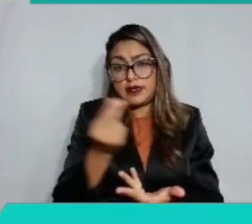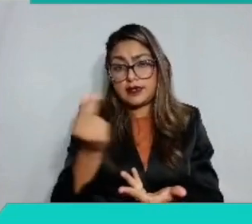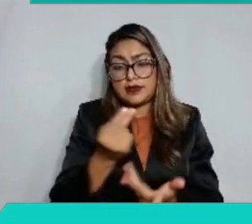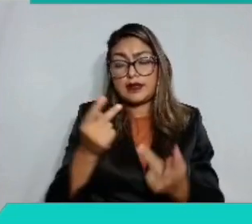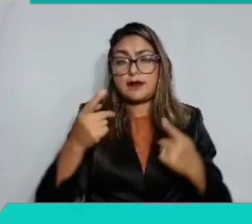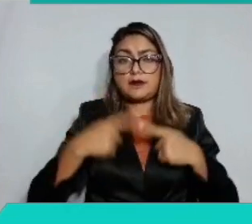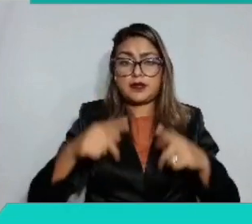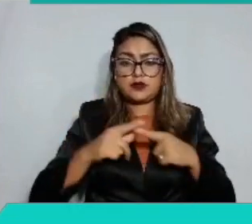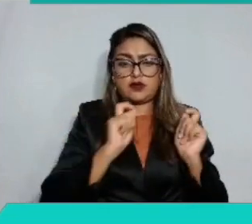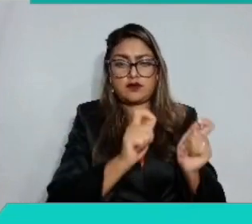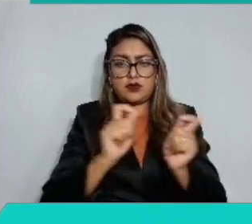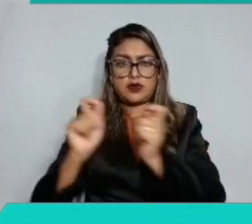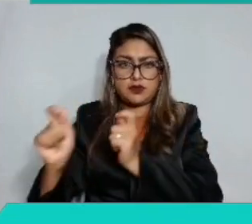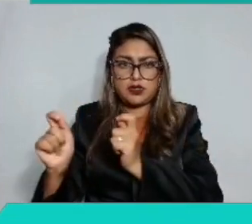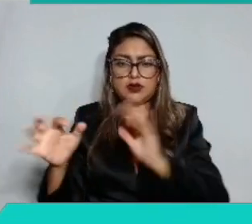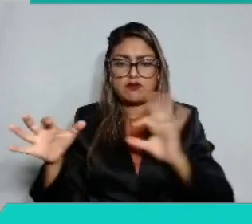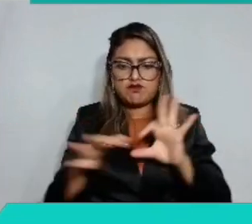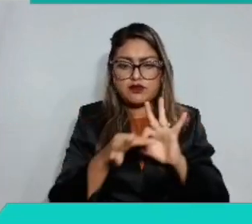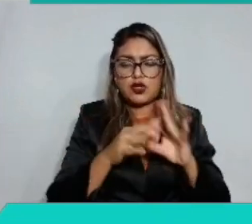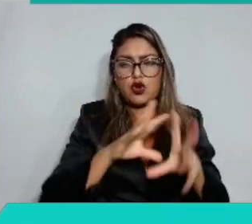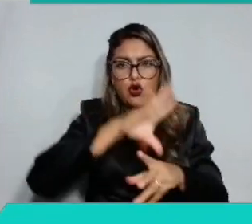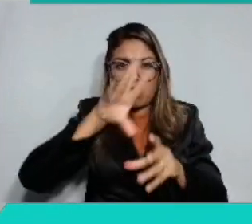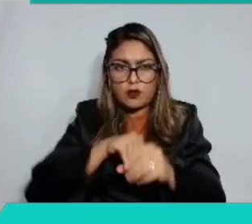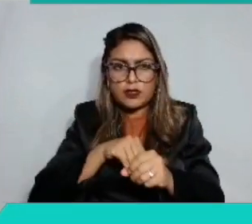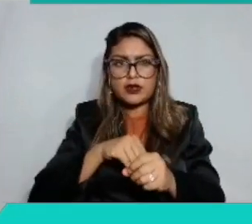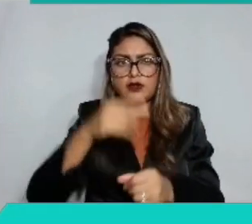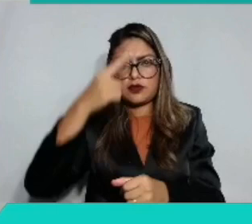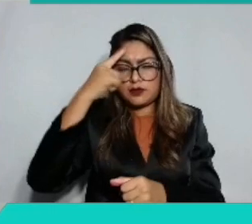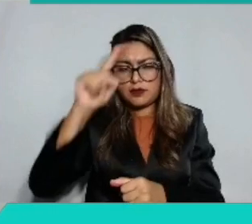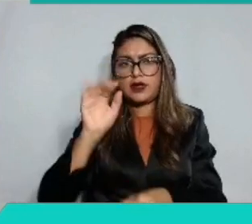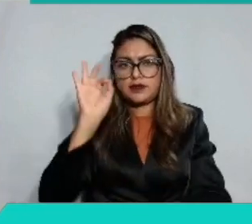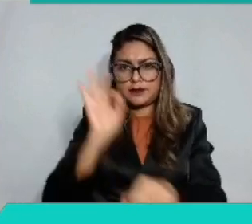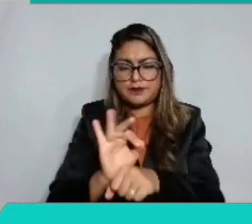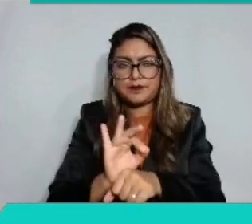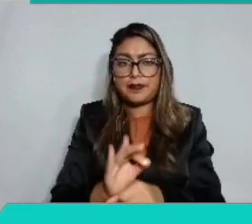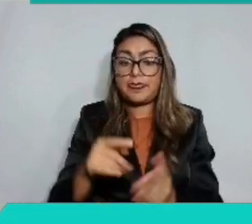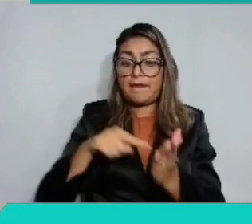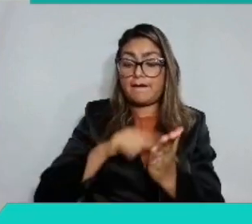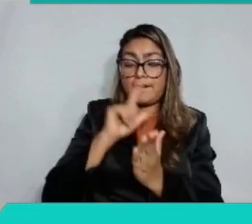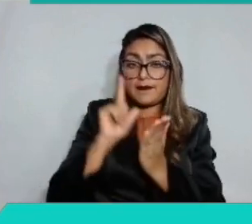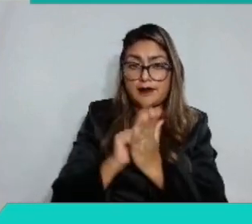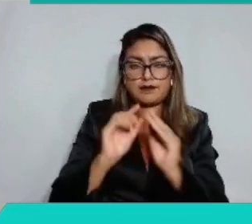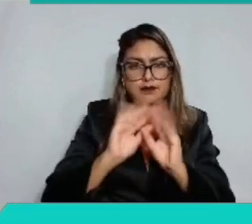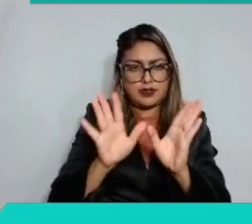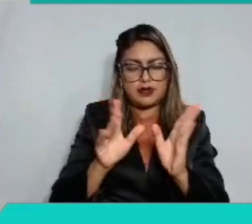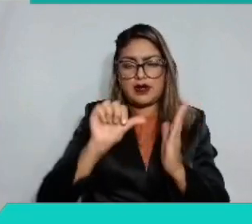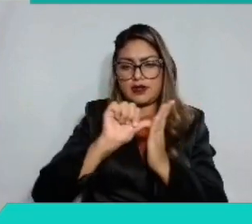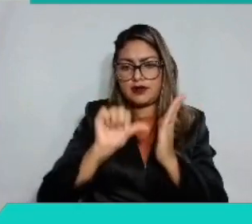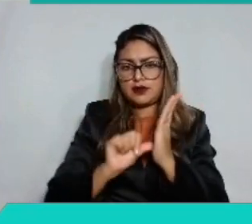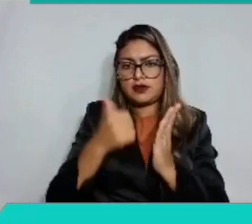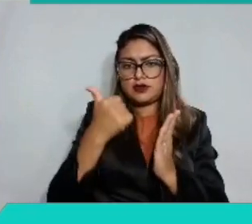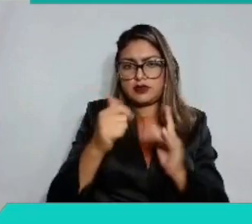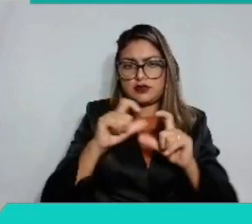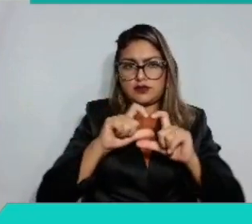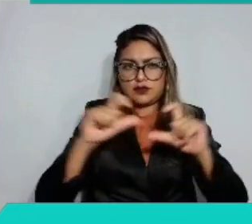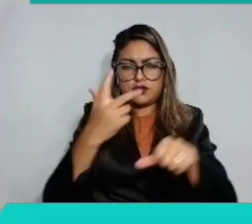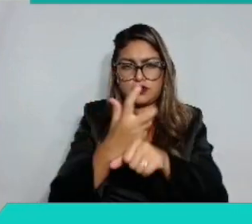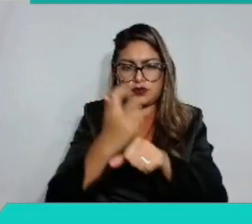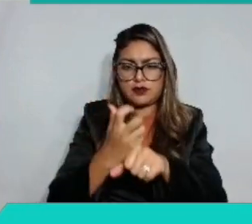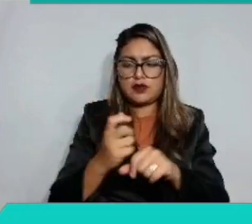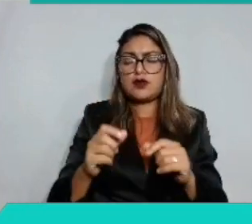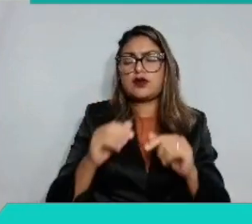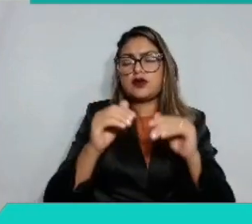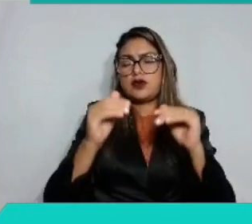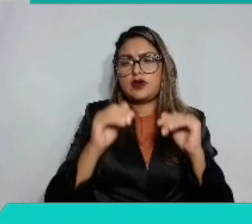democracia la ley es Clara en el artículo sexto fracción octava párrafo noveno de la constitución política